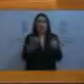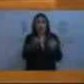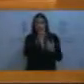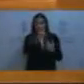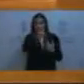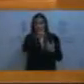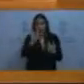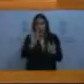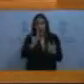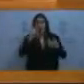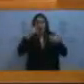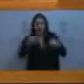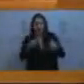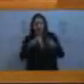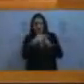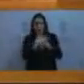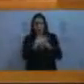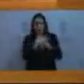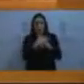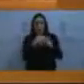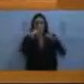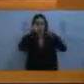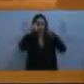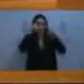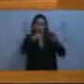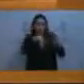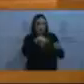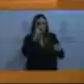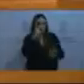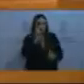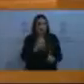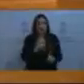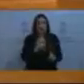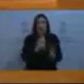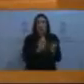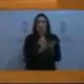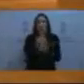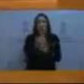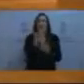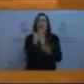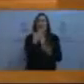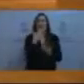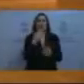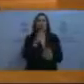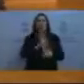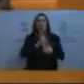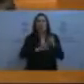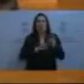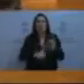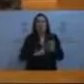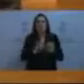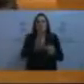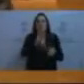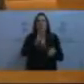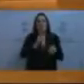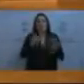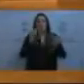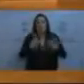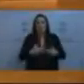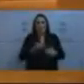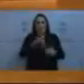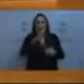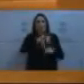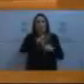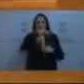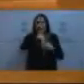asistencial y laboral del hospital. Seguimos sin saber nada de lo que va a ocurrir con servicios como el de urología, anatomía patológica o medicina interna. Seguimos sin